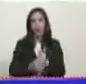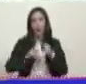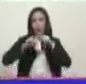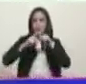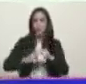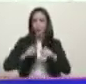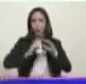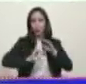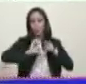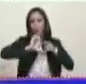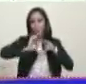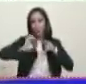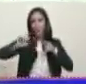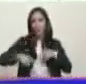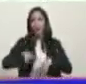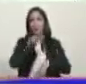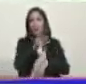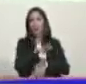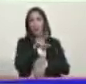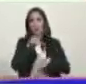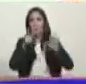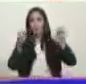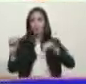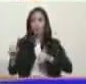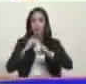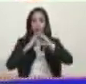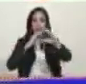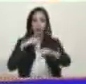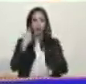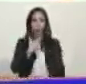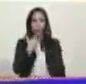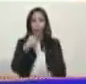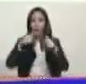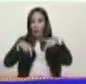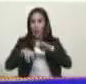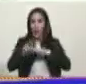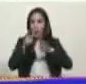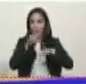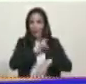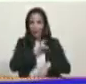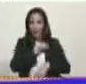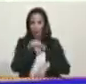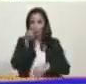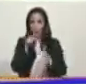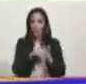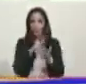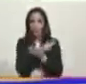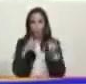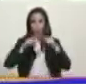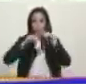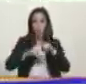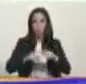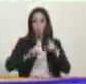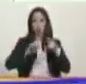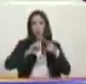operativos 370 autobuses. En este enero de este año tenemos operativo un promedio de